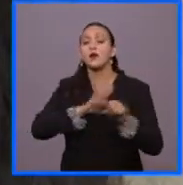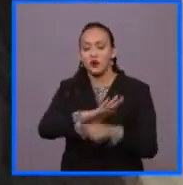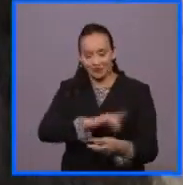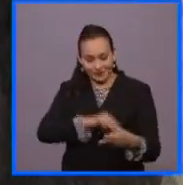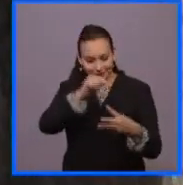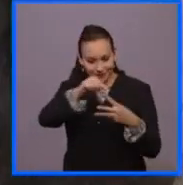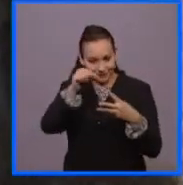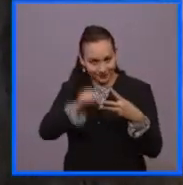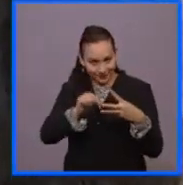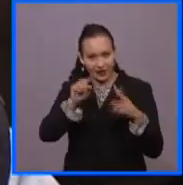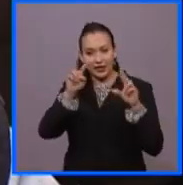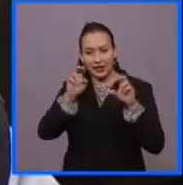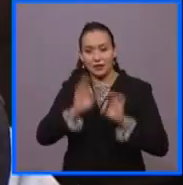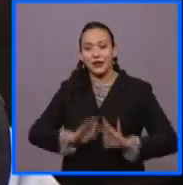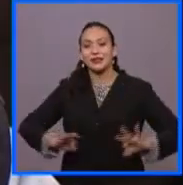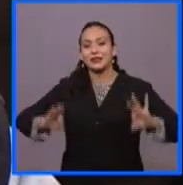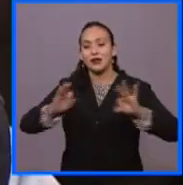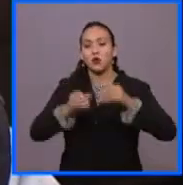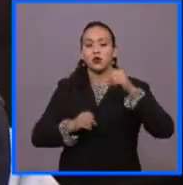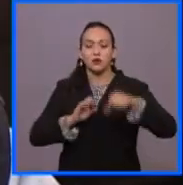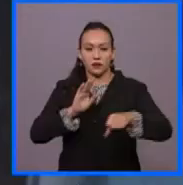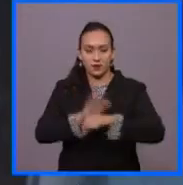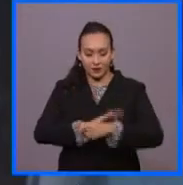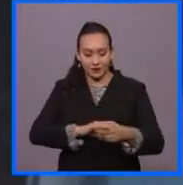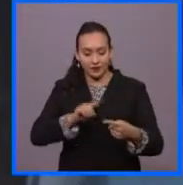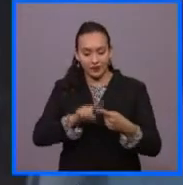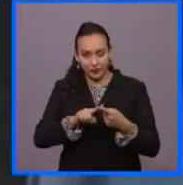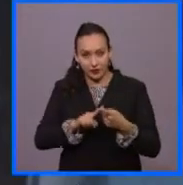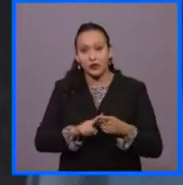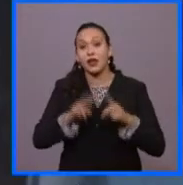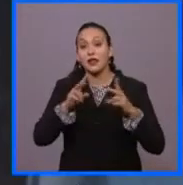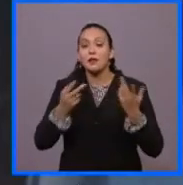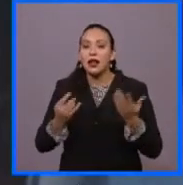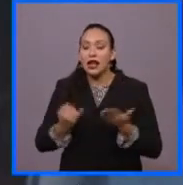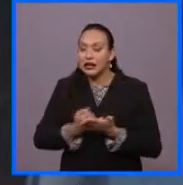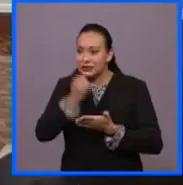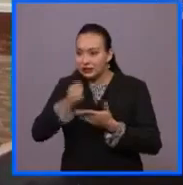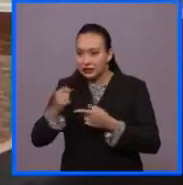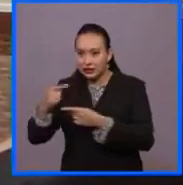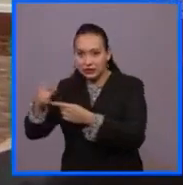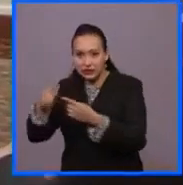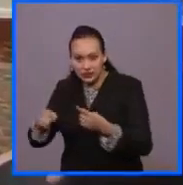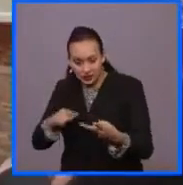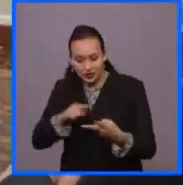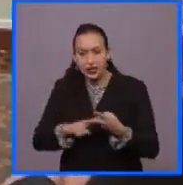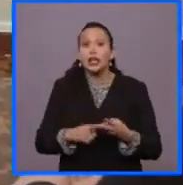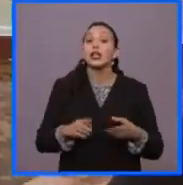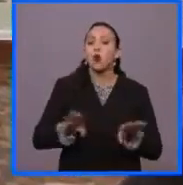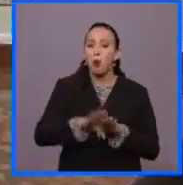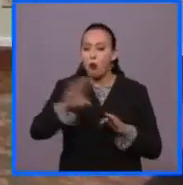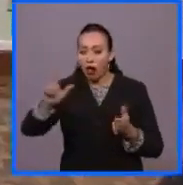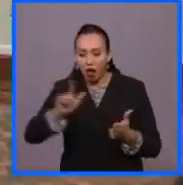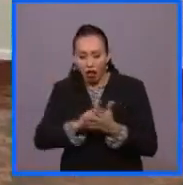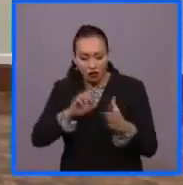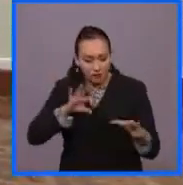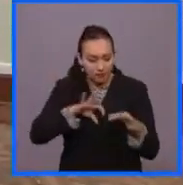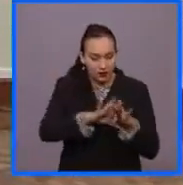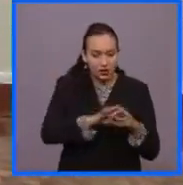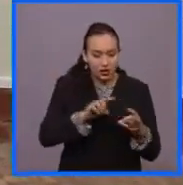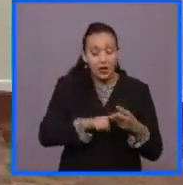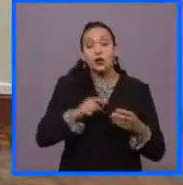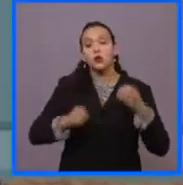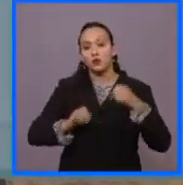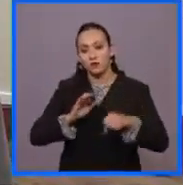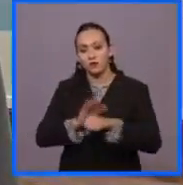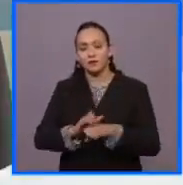figuras importantes del juicio de amparo: la relatividad de las sentencias, el interés legítimo y la suspensión en el juicio de